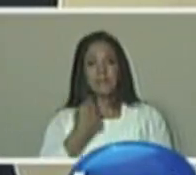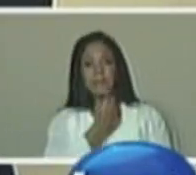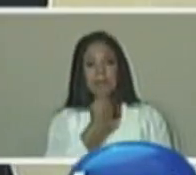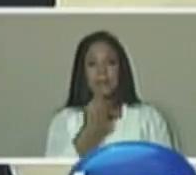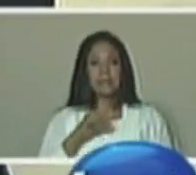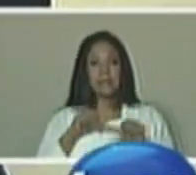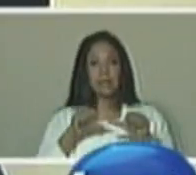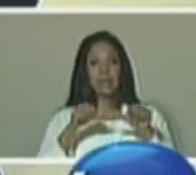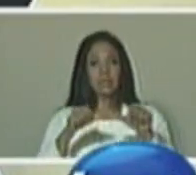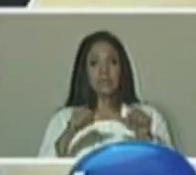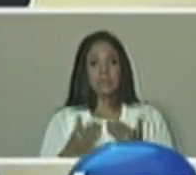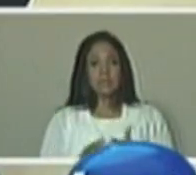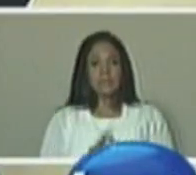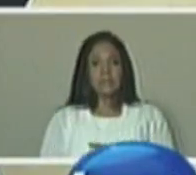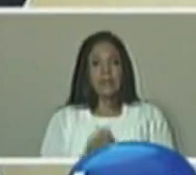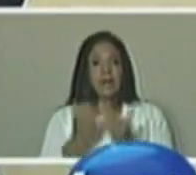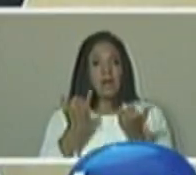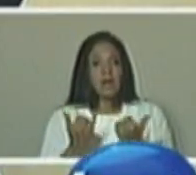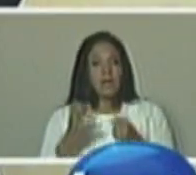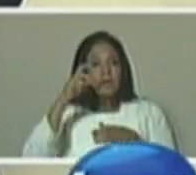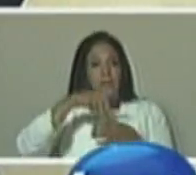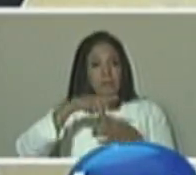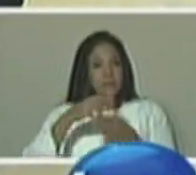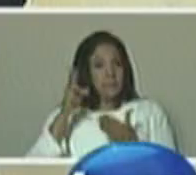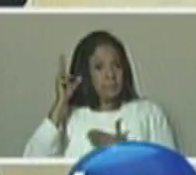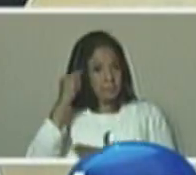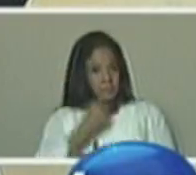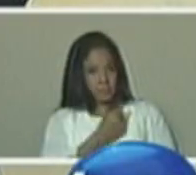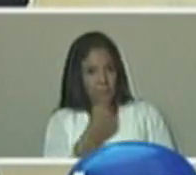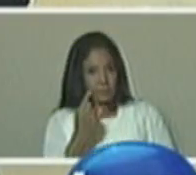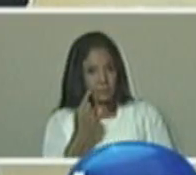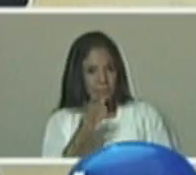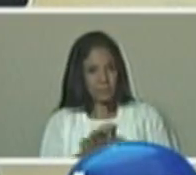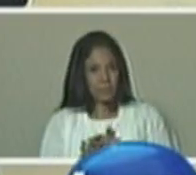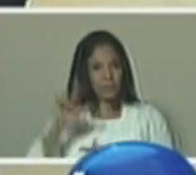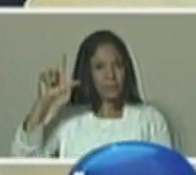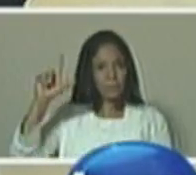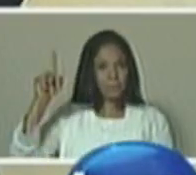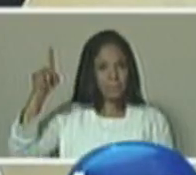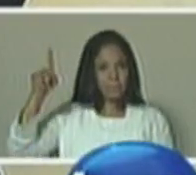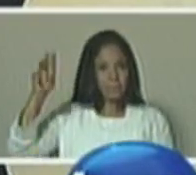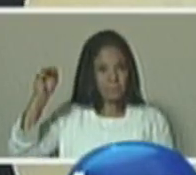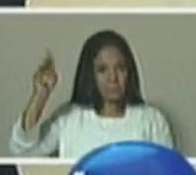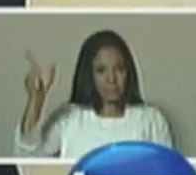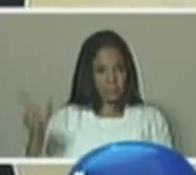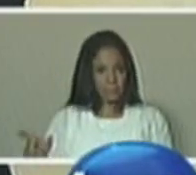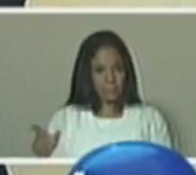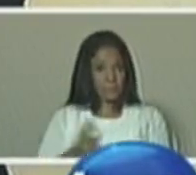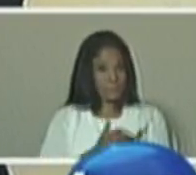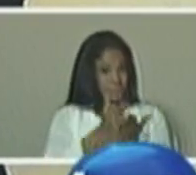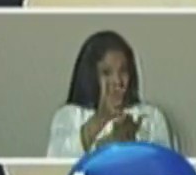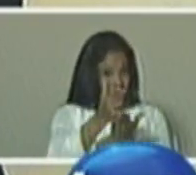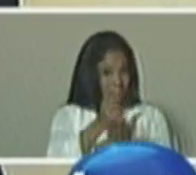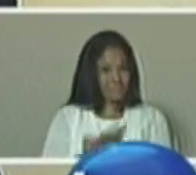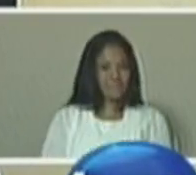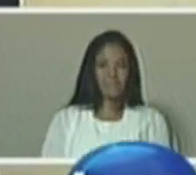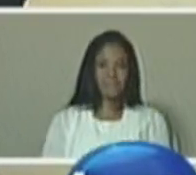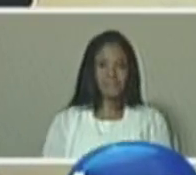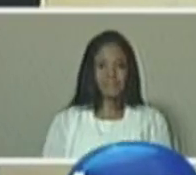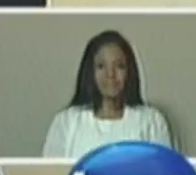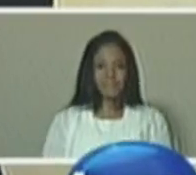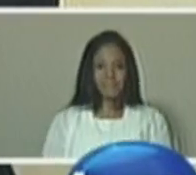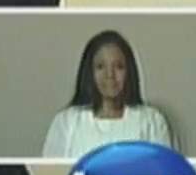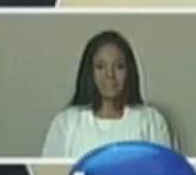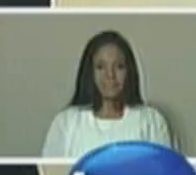Continuamos, Erika, y ha llegado la oportunidad de escuchar a Laura Miranda de Chiriquí. ¿Qué dice